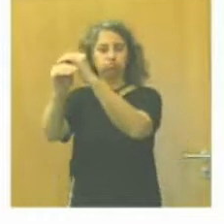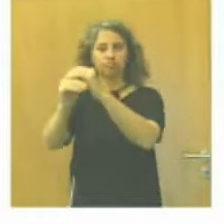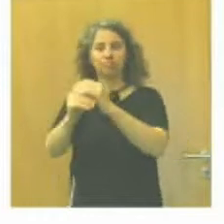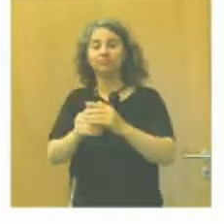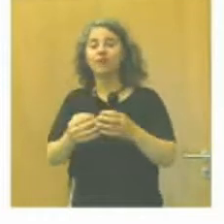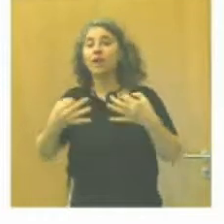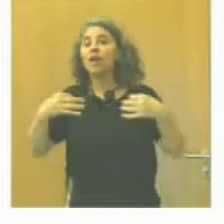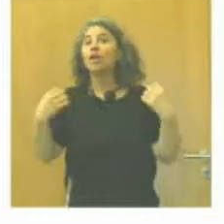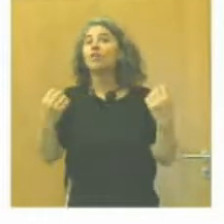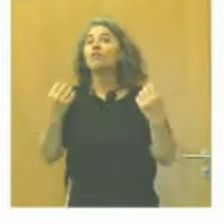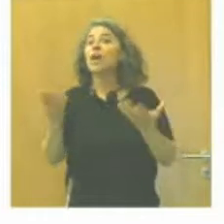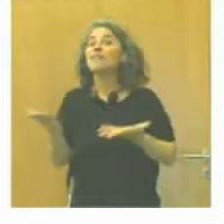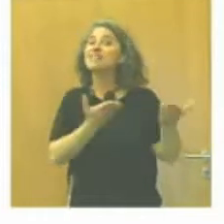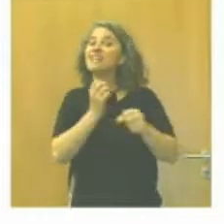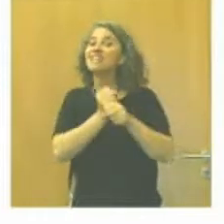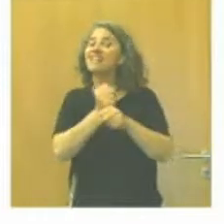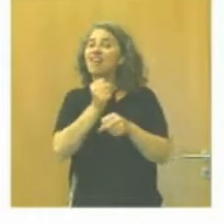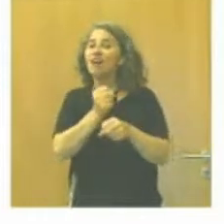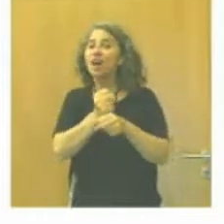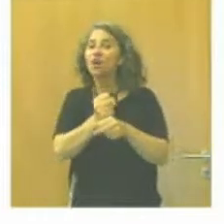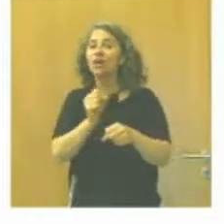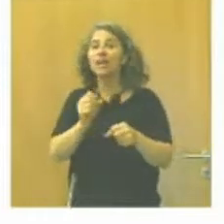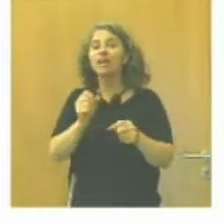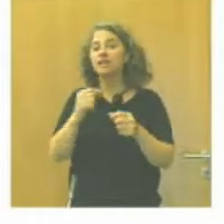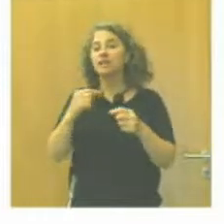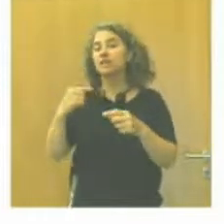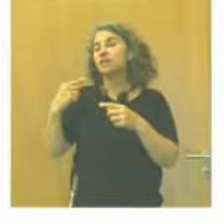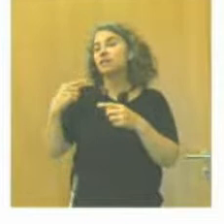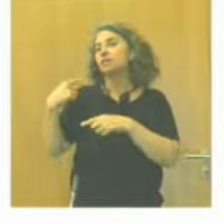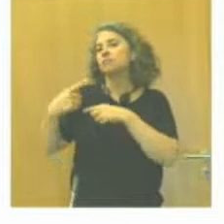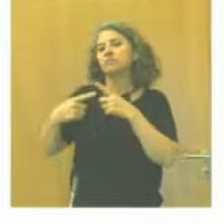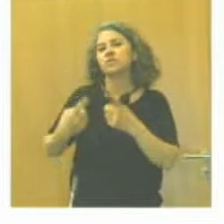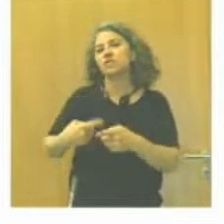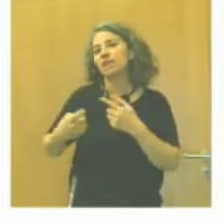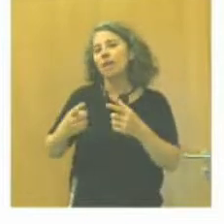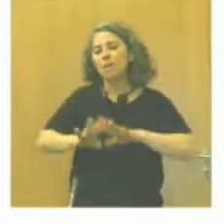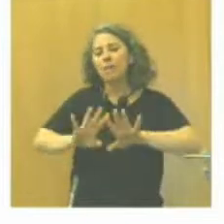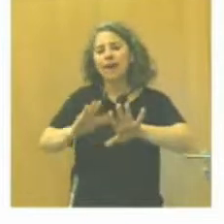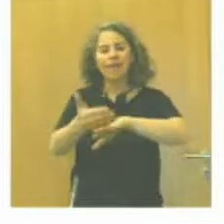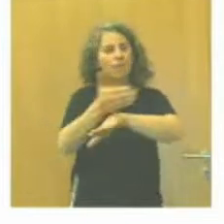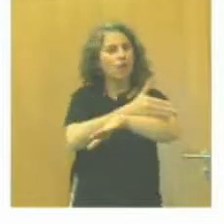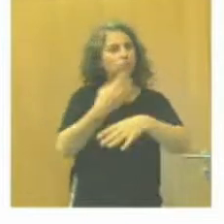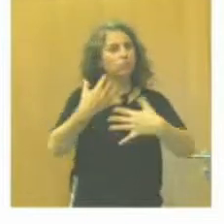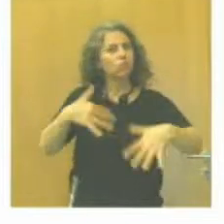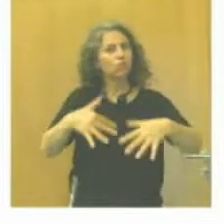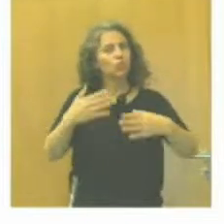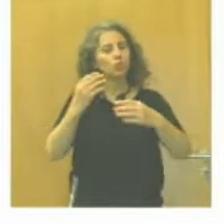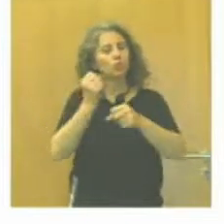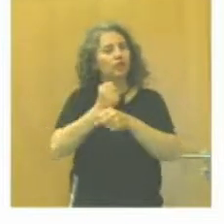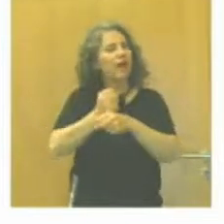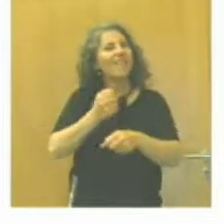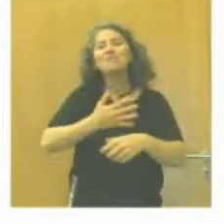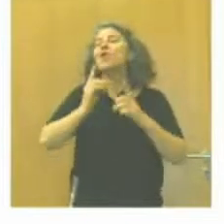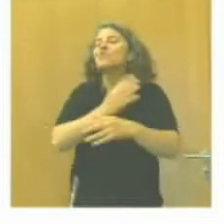es un gusto poder presentar este trabajo que llevamos haciendo, preparando y elaborando con mucho